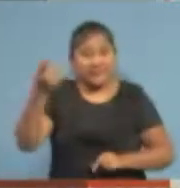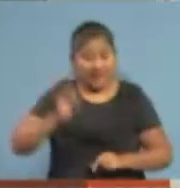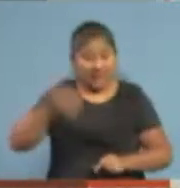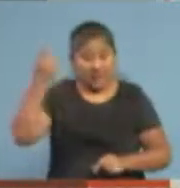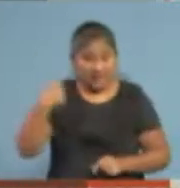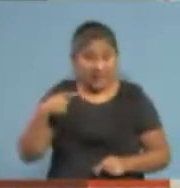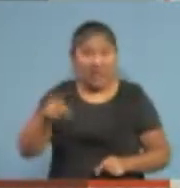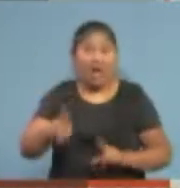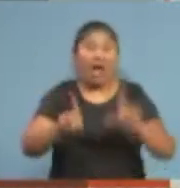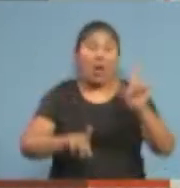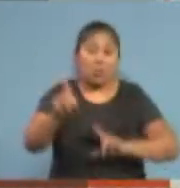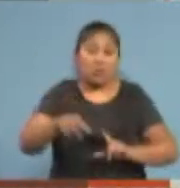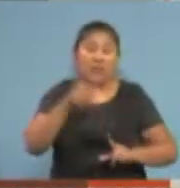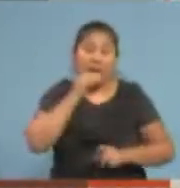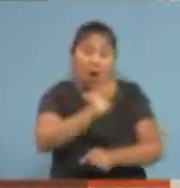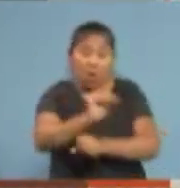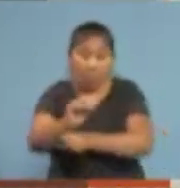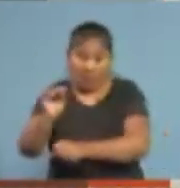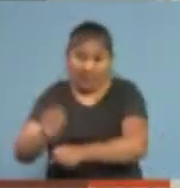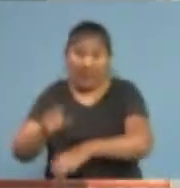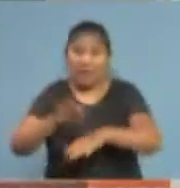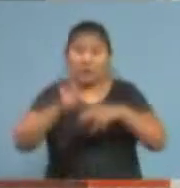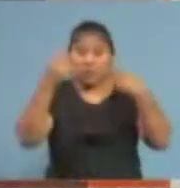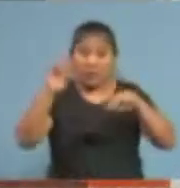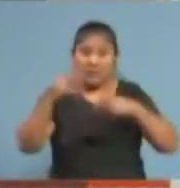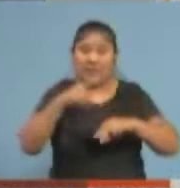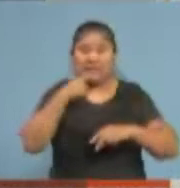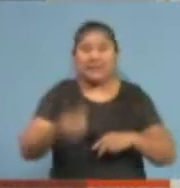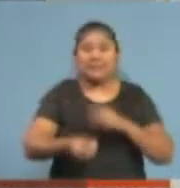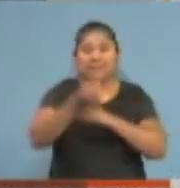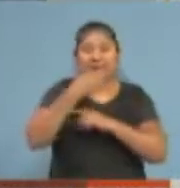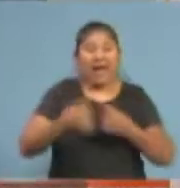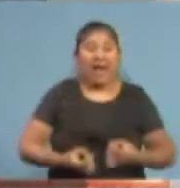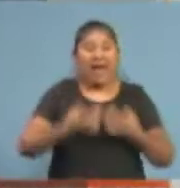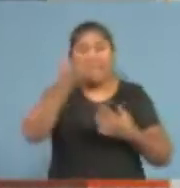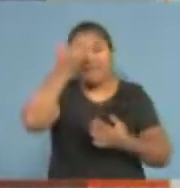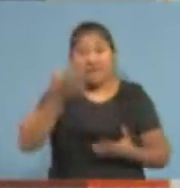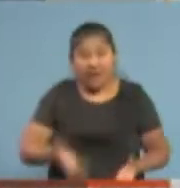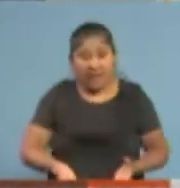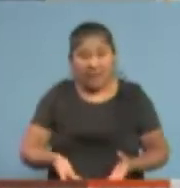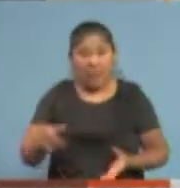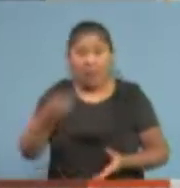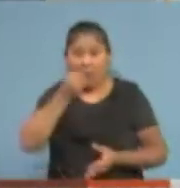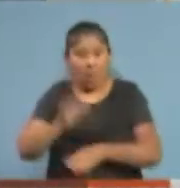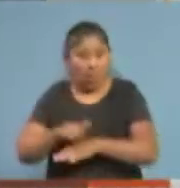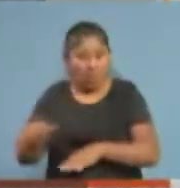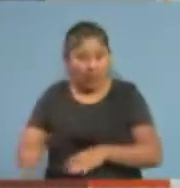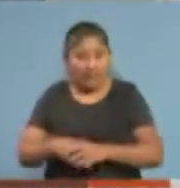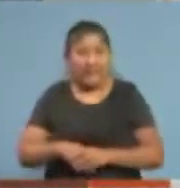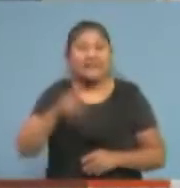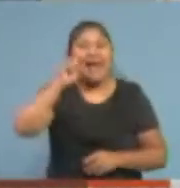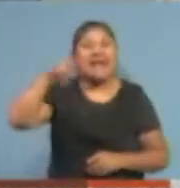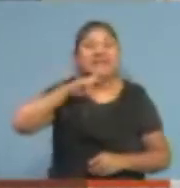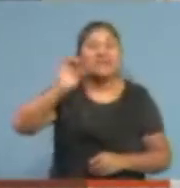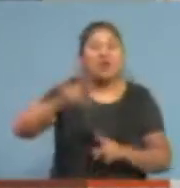año pasado de intoxicaciones tanto turistas como gente del lugar entonces lo que nos piden a través de este convenio es